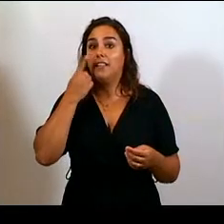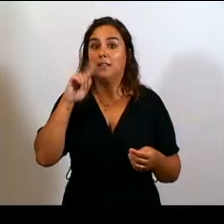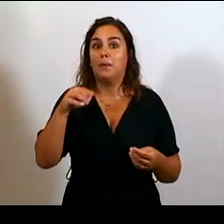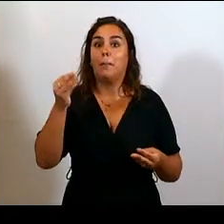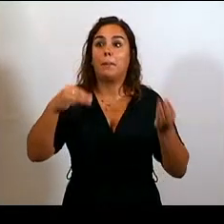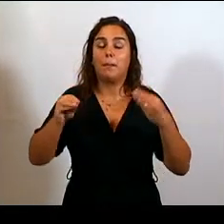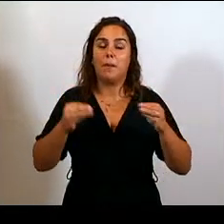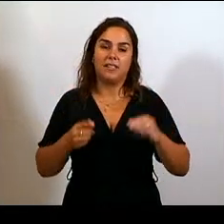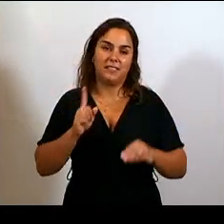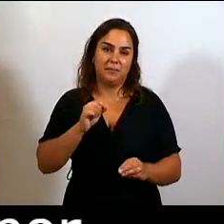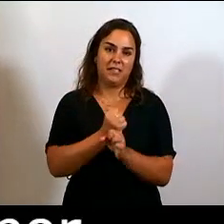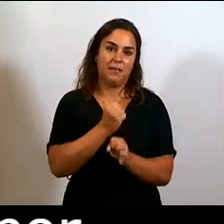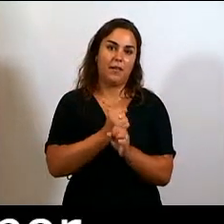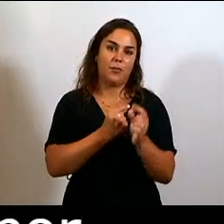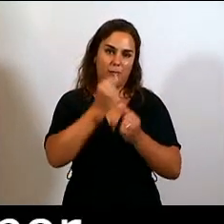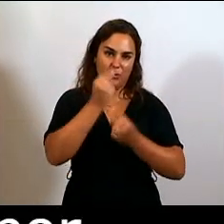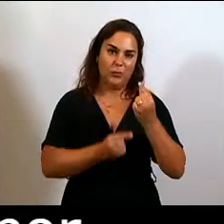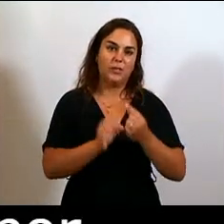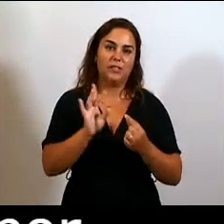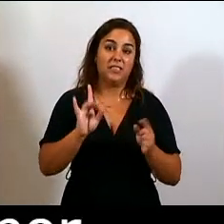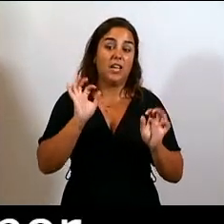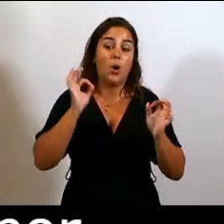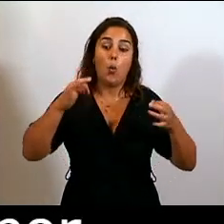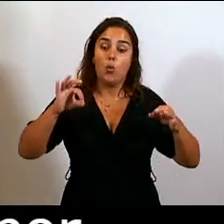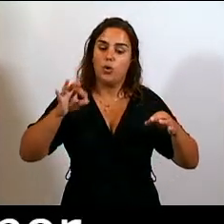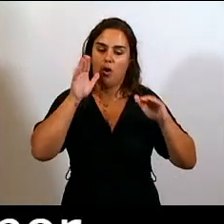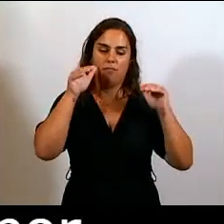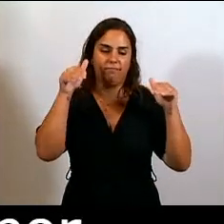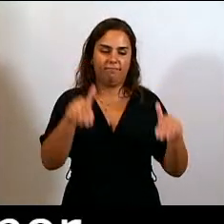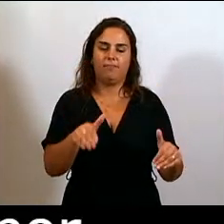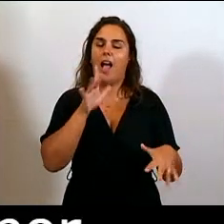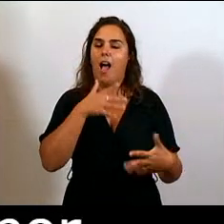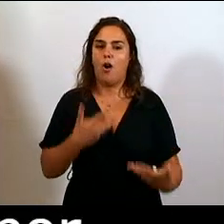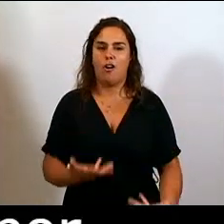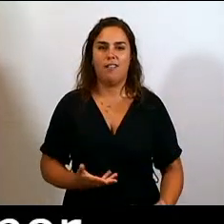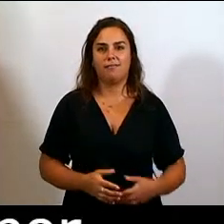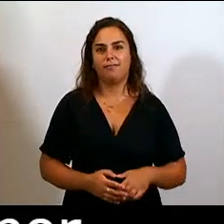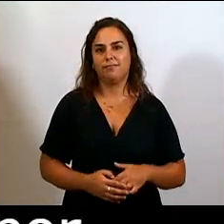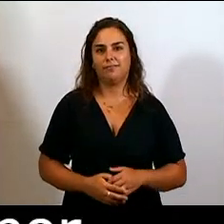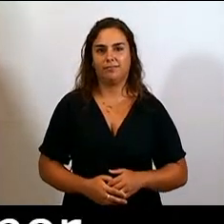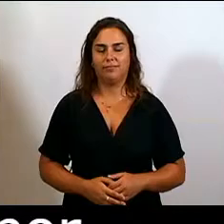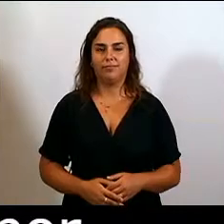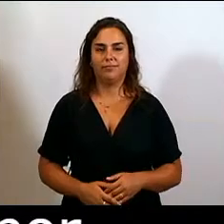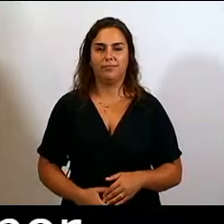estamos trabajando sobre el presupuesto. Es lo único que nos ocupa ahora en este momento.